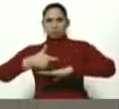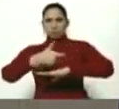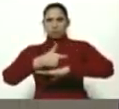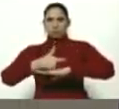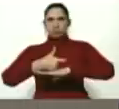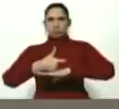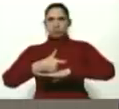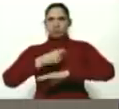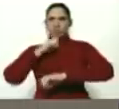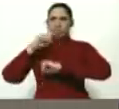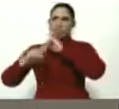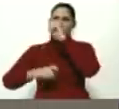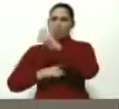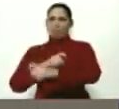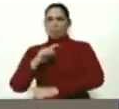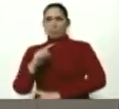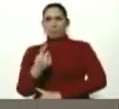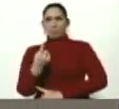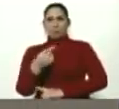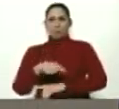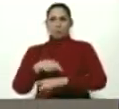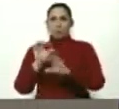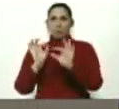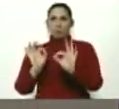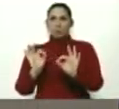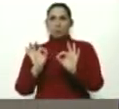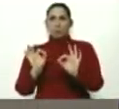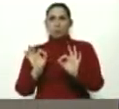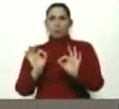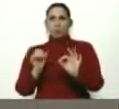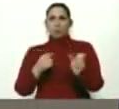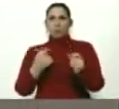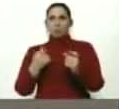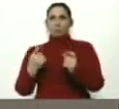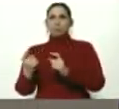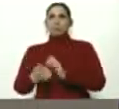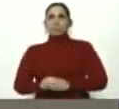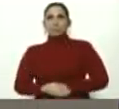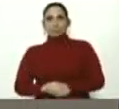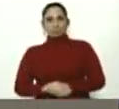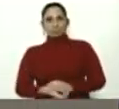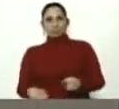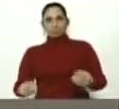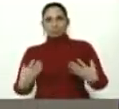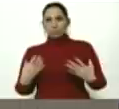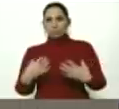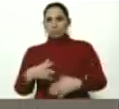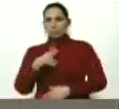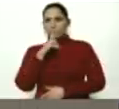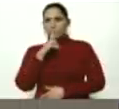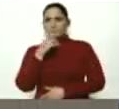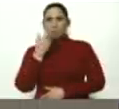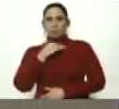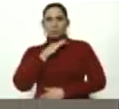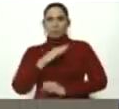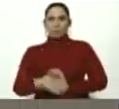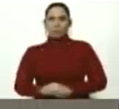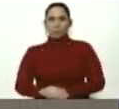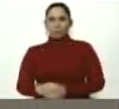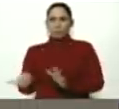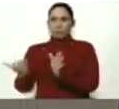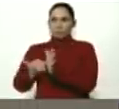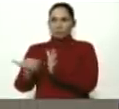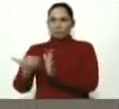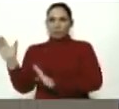desdeñado desde el primer momento el manejo de la infección por este terrible virus, vecinos como somos